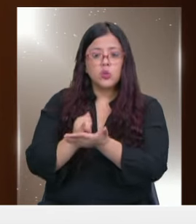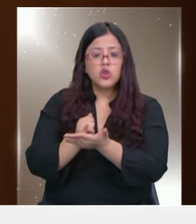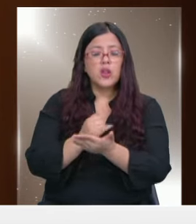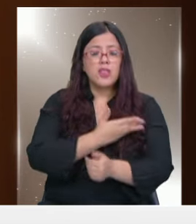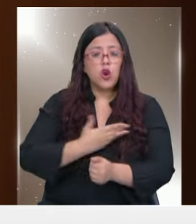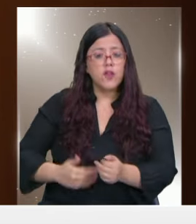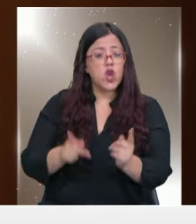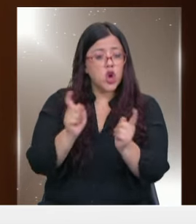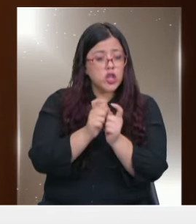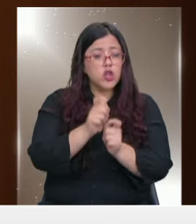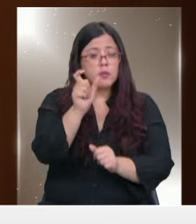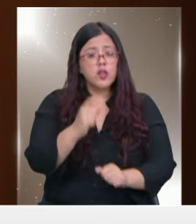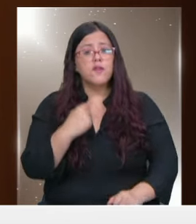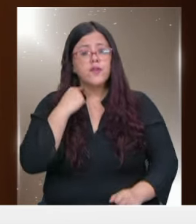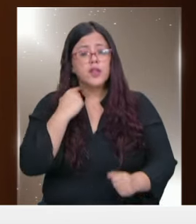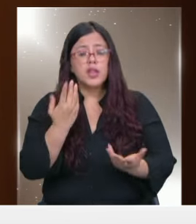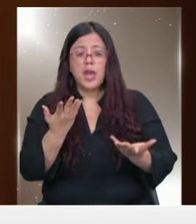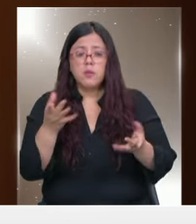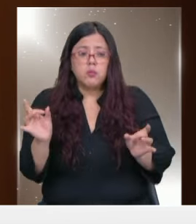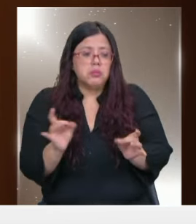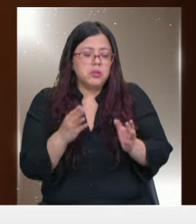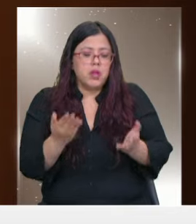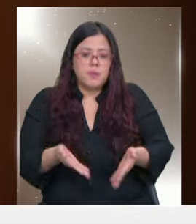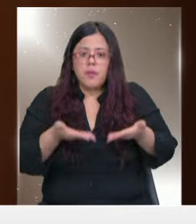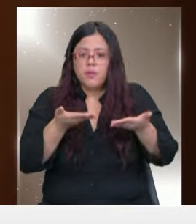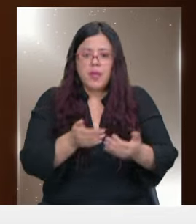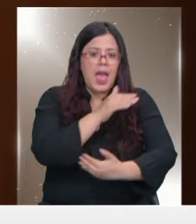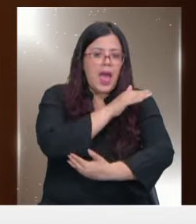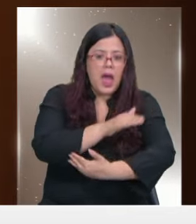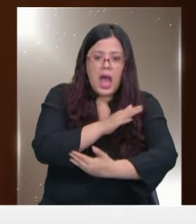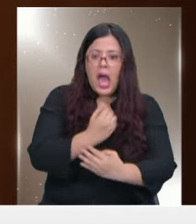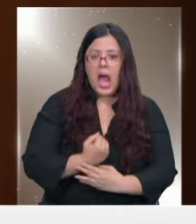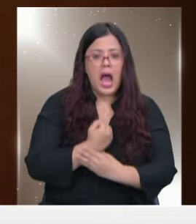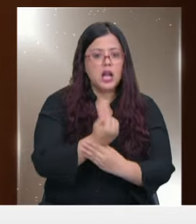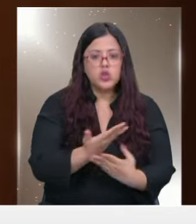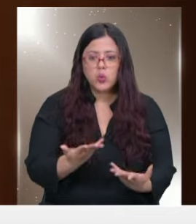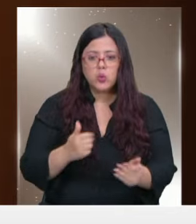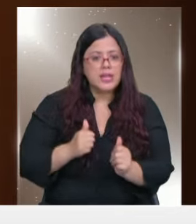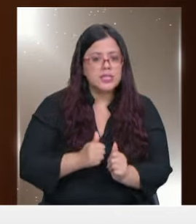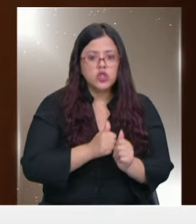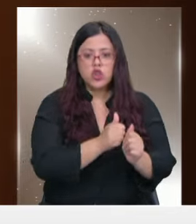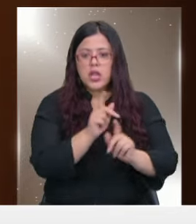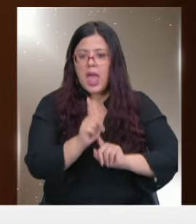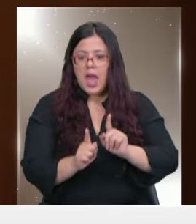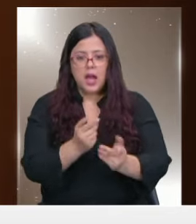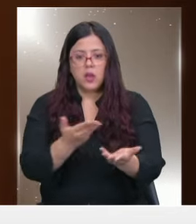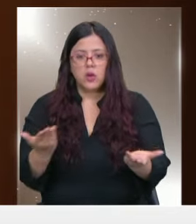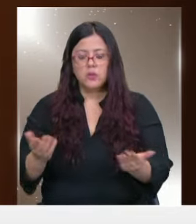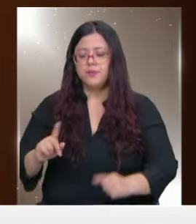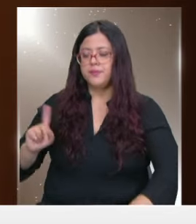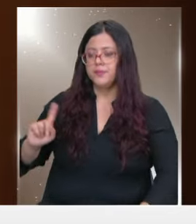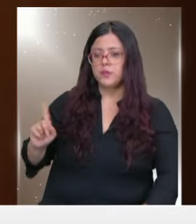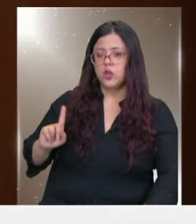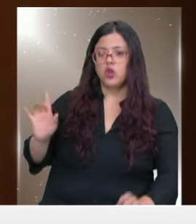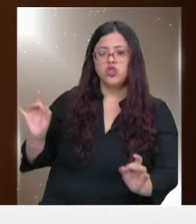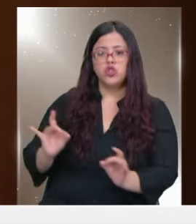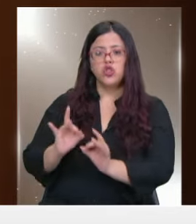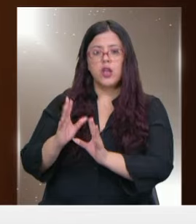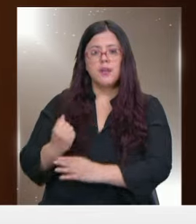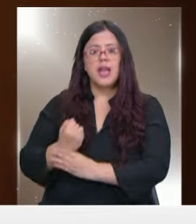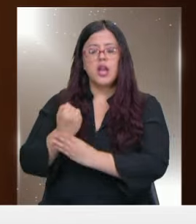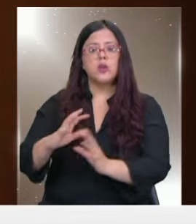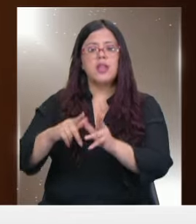contactado con la víctima para ofrecerle contención, ayuda, asesoría en algún término? No, ella solo ha recibido la